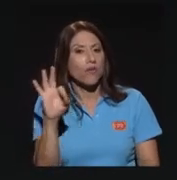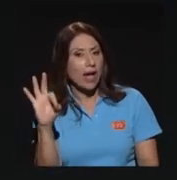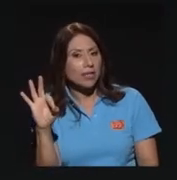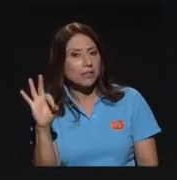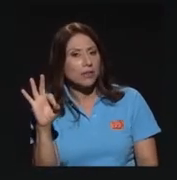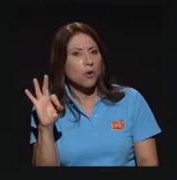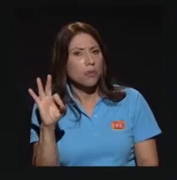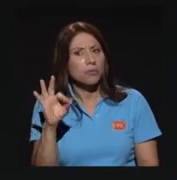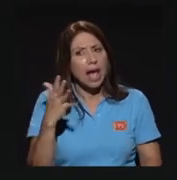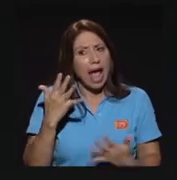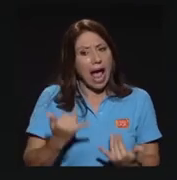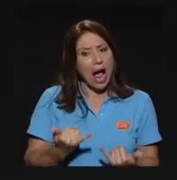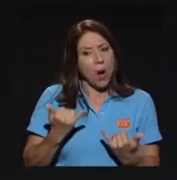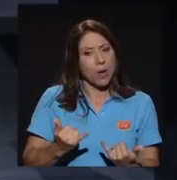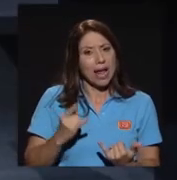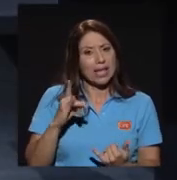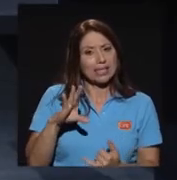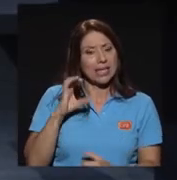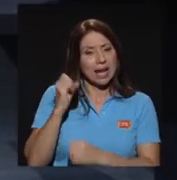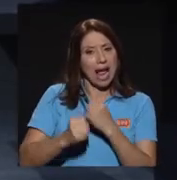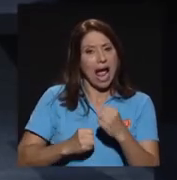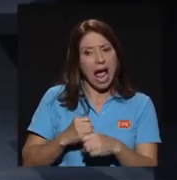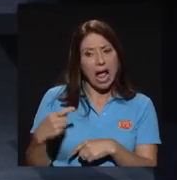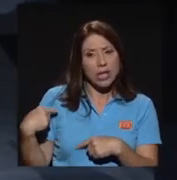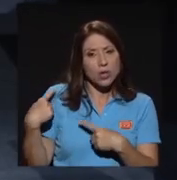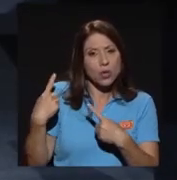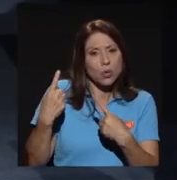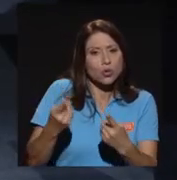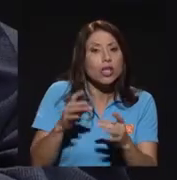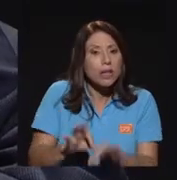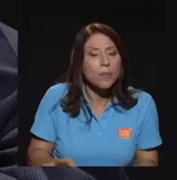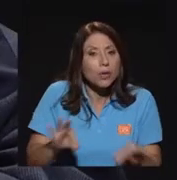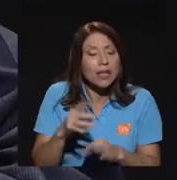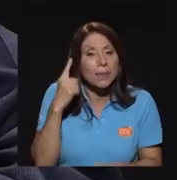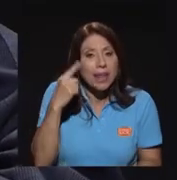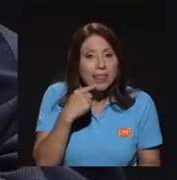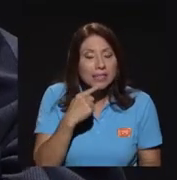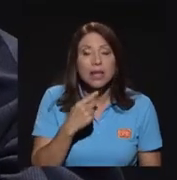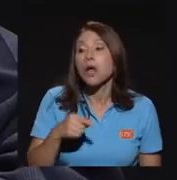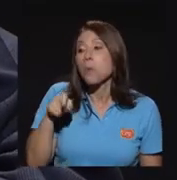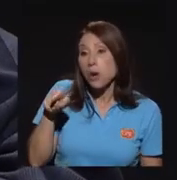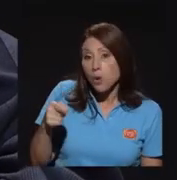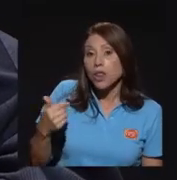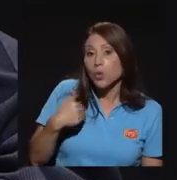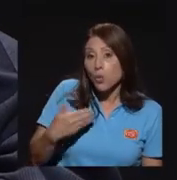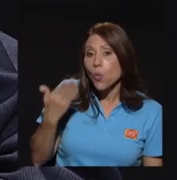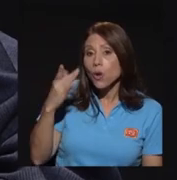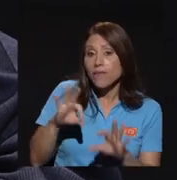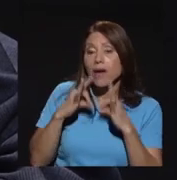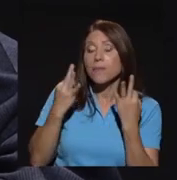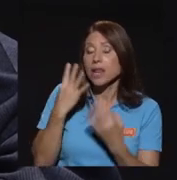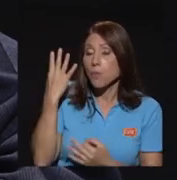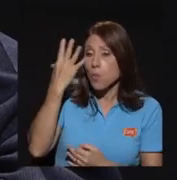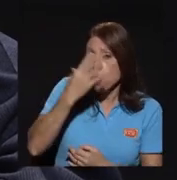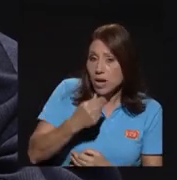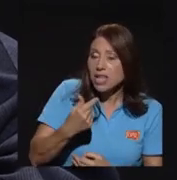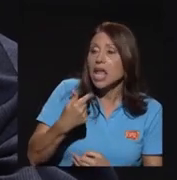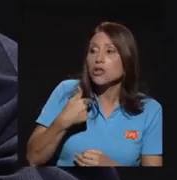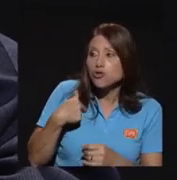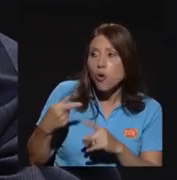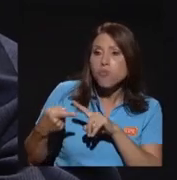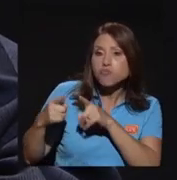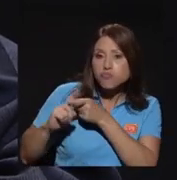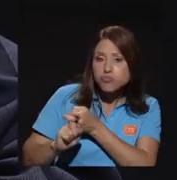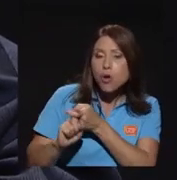bueno él tuvo una familia muy linda yo tuve la oportunidad de tratar mucho a la esposa que ya murió le da fernández